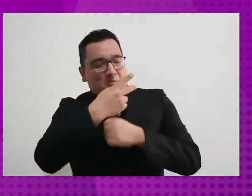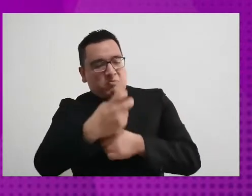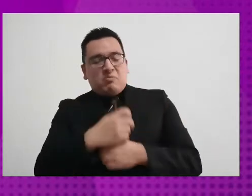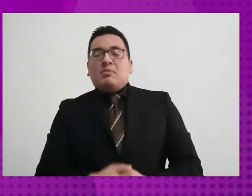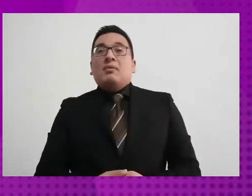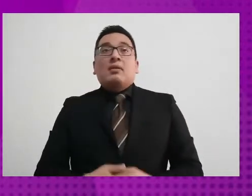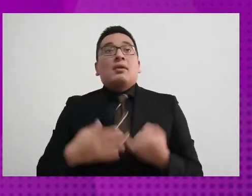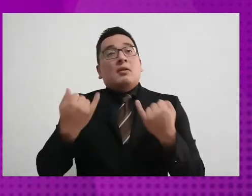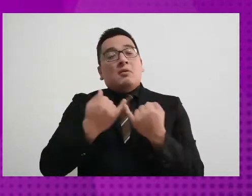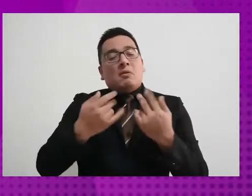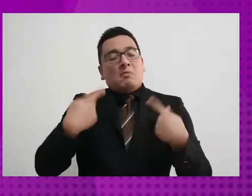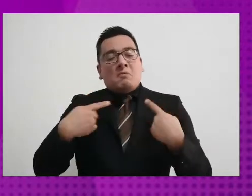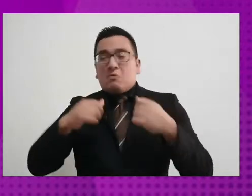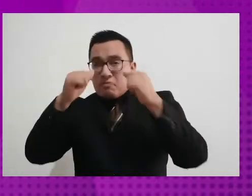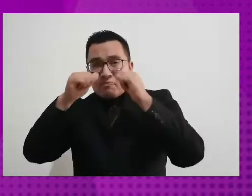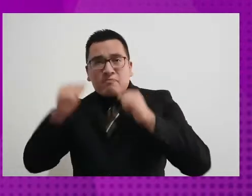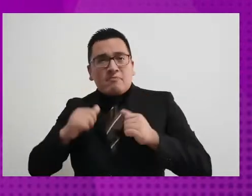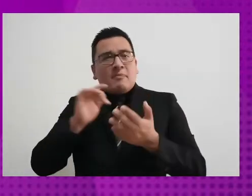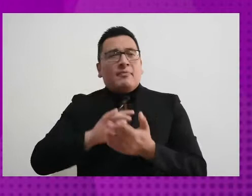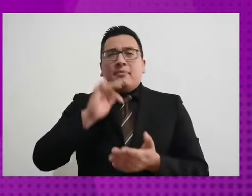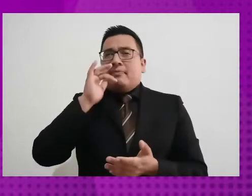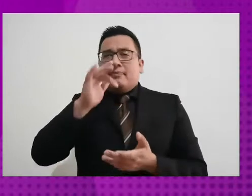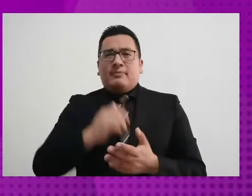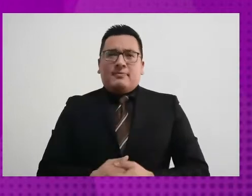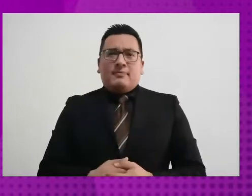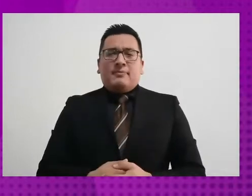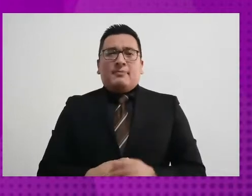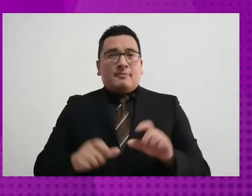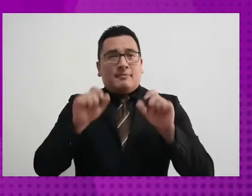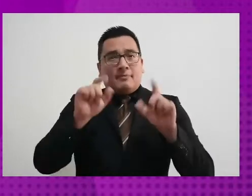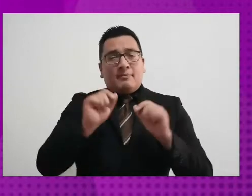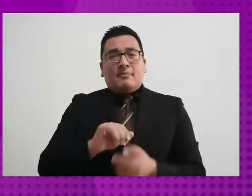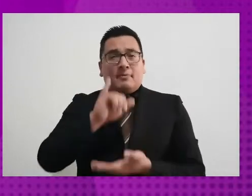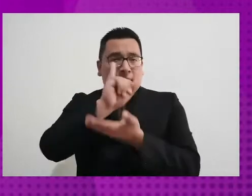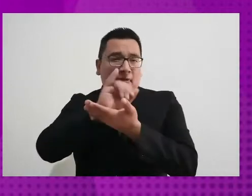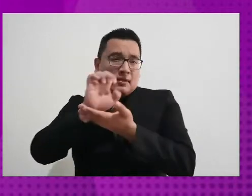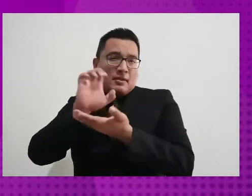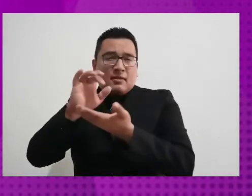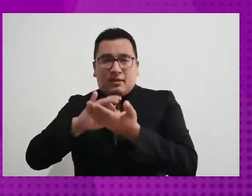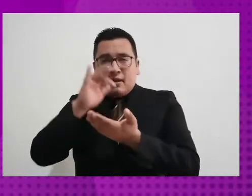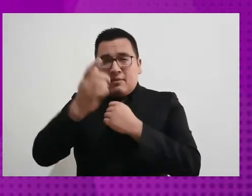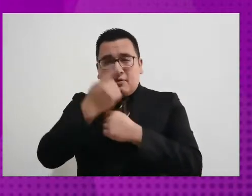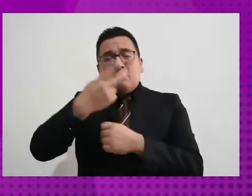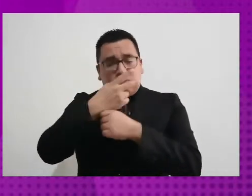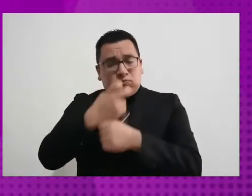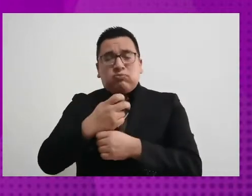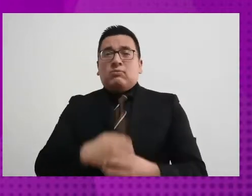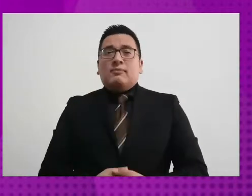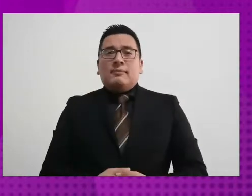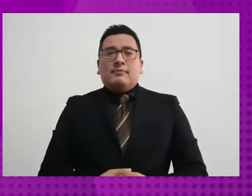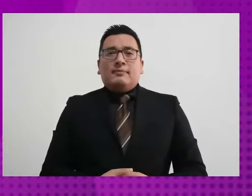supuesto a todo tu auditorio, y también agradezco al Instituto Electoral del Estado de Coahuila por invitarme a este